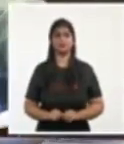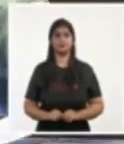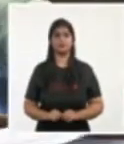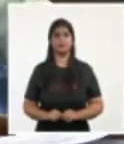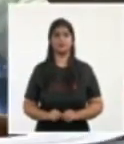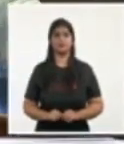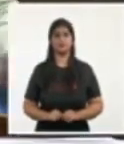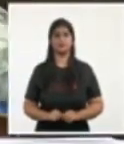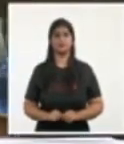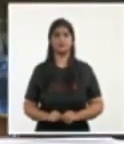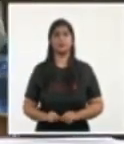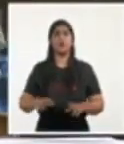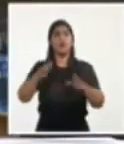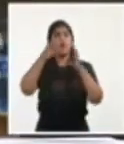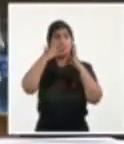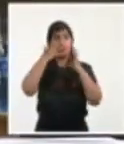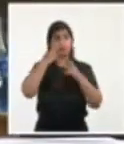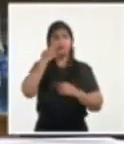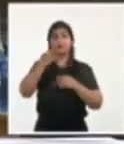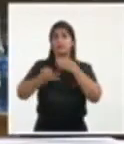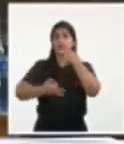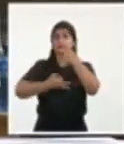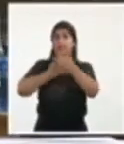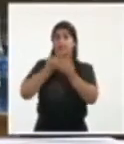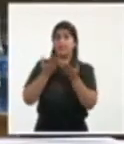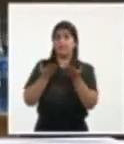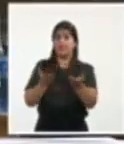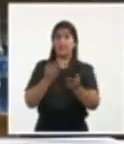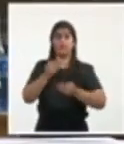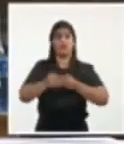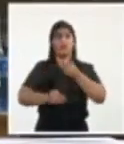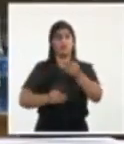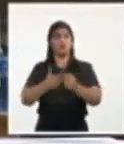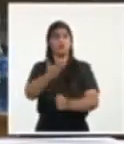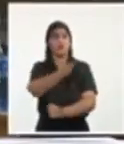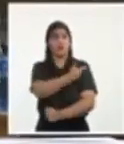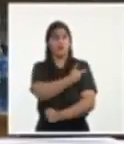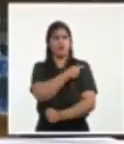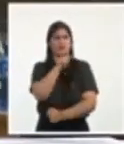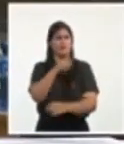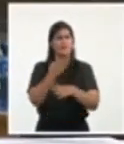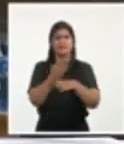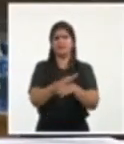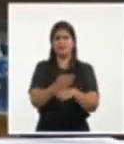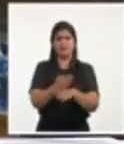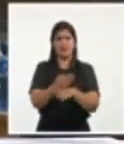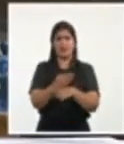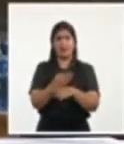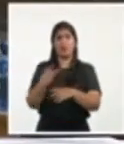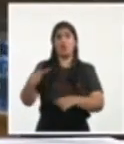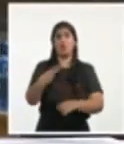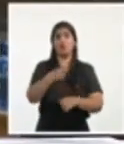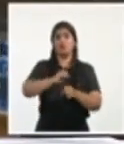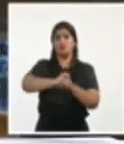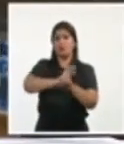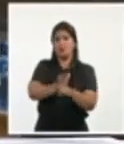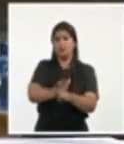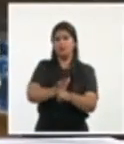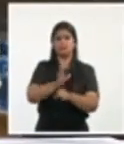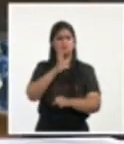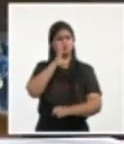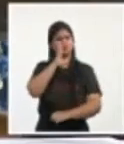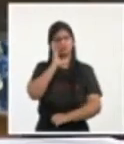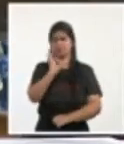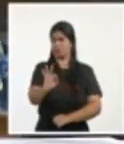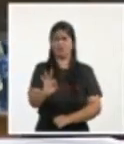destacar que avanzar en la vacunación no frena por sí solo la transmisión de la enfermedad. Es cierto que las